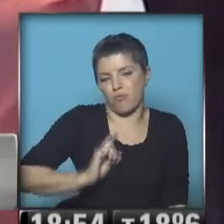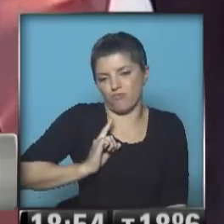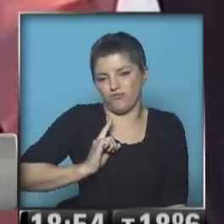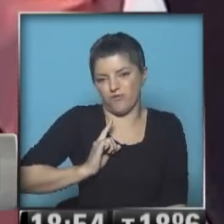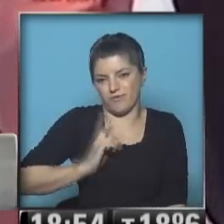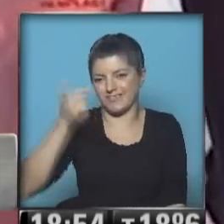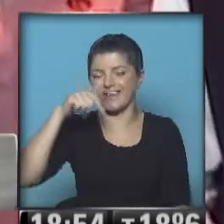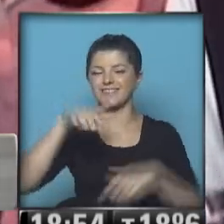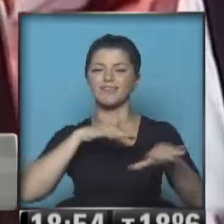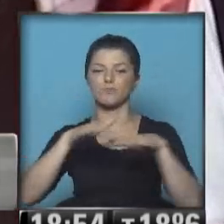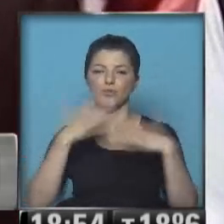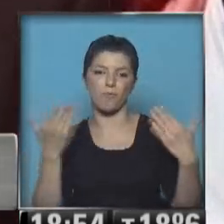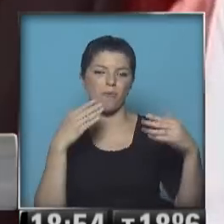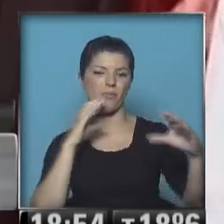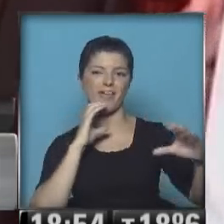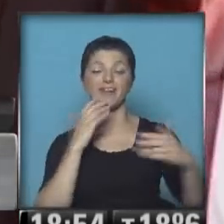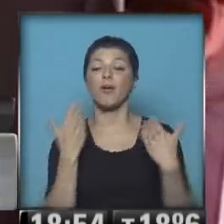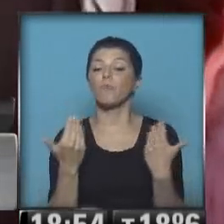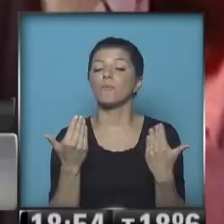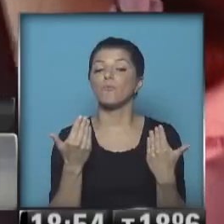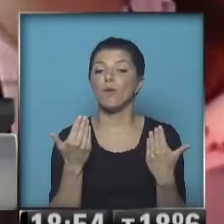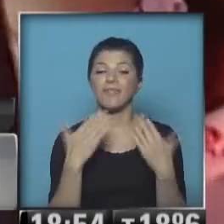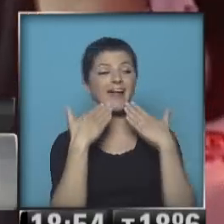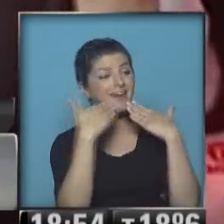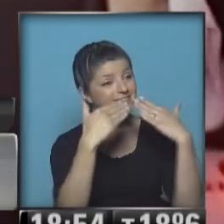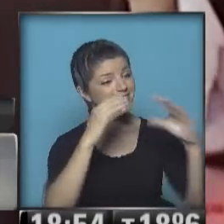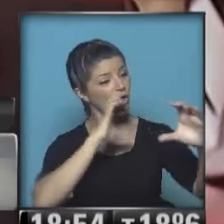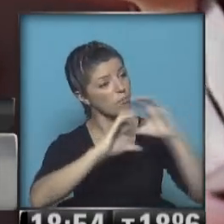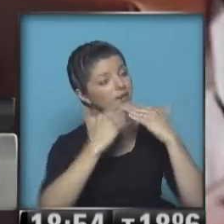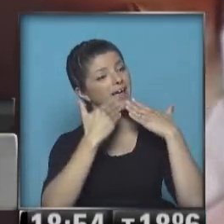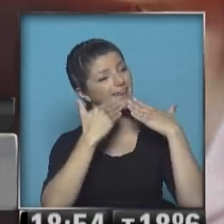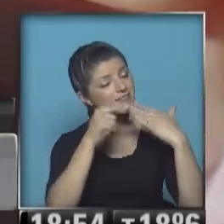esta circunstancia tener la posibilidad de agradecerles el